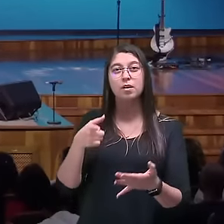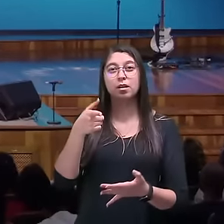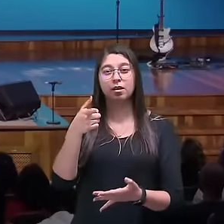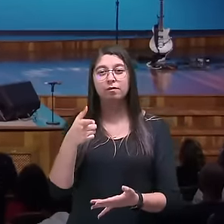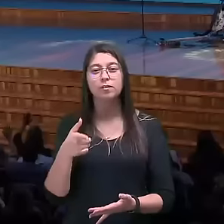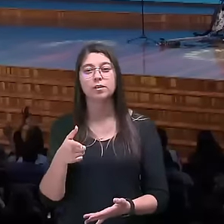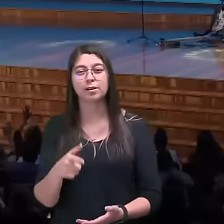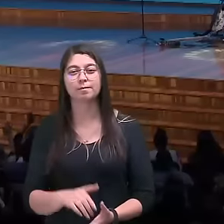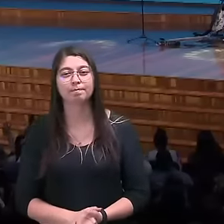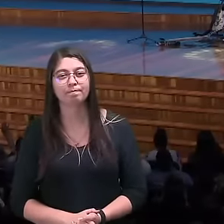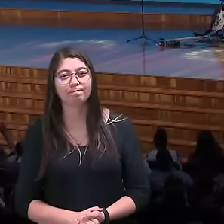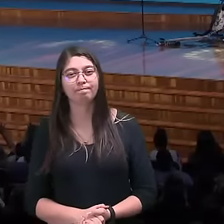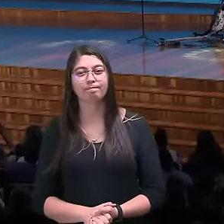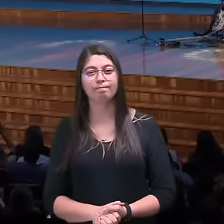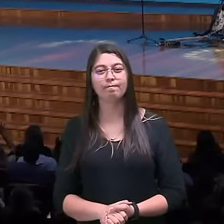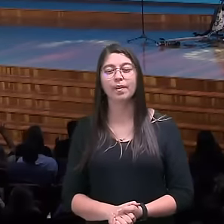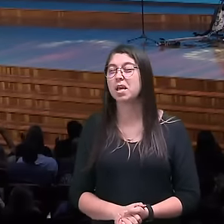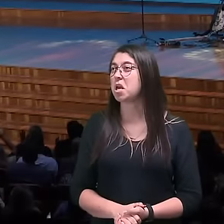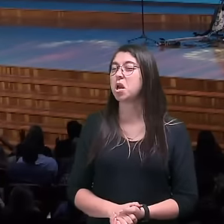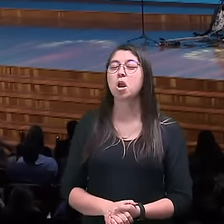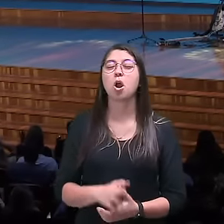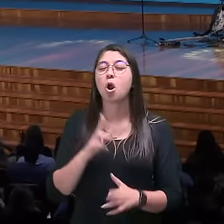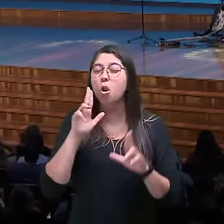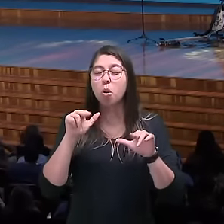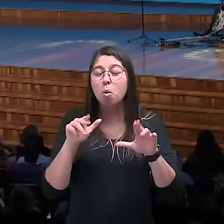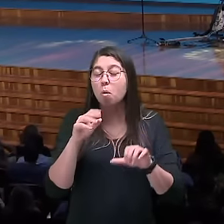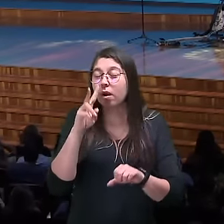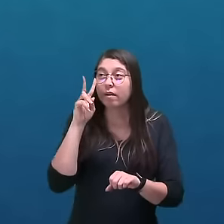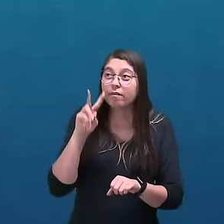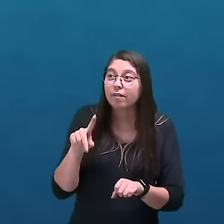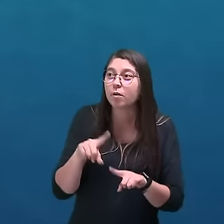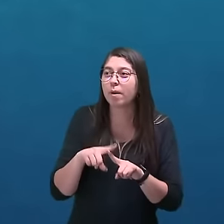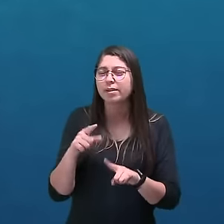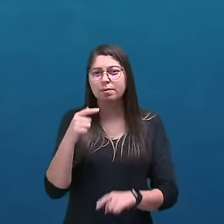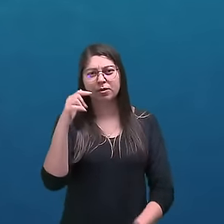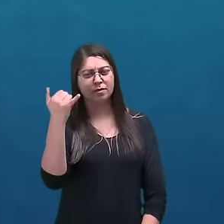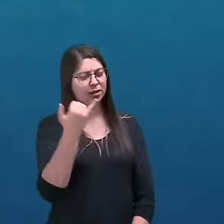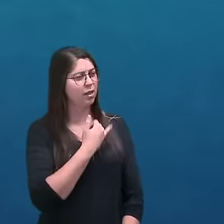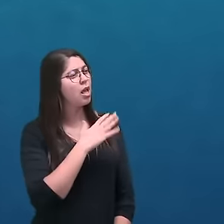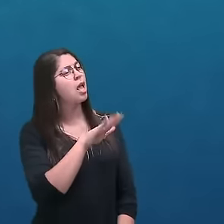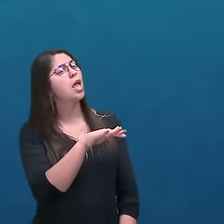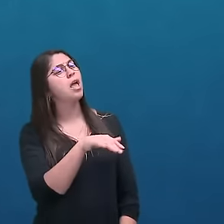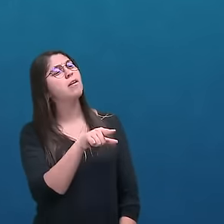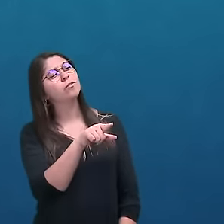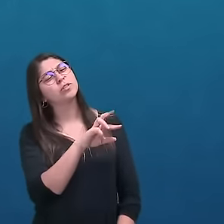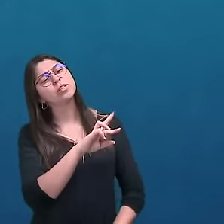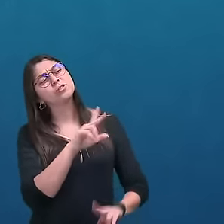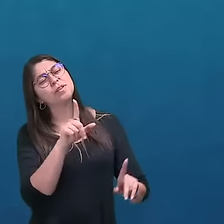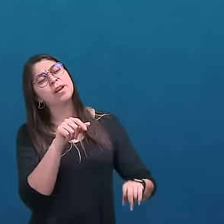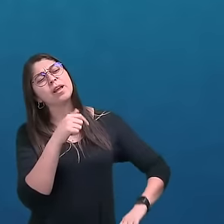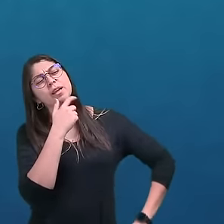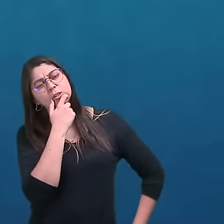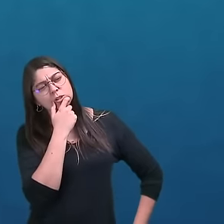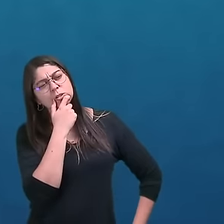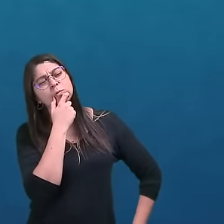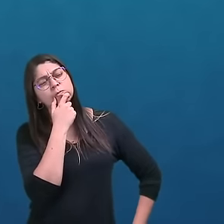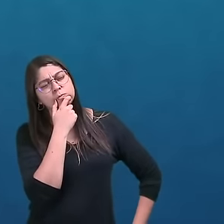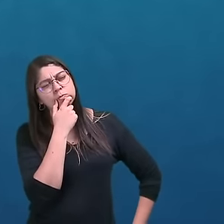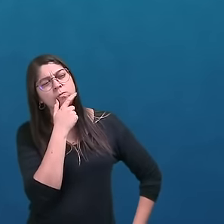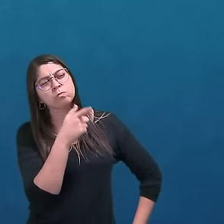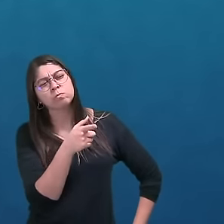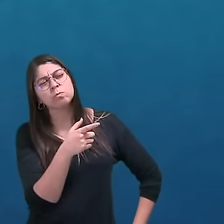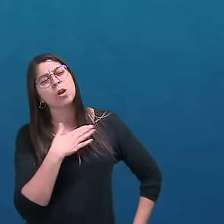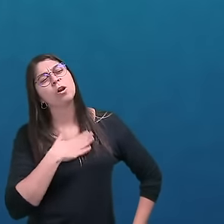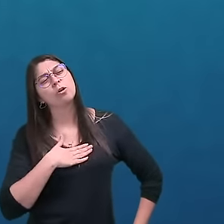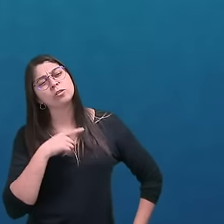va a levantar personas que você nunca vio para hablar. Hey, yo no sé por qué, mas yo veo que você es diferente. Você tiene una luz diferente. Você